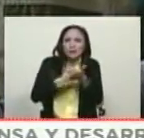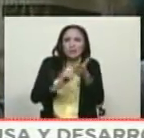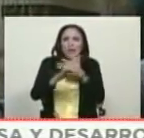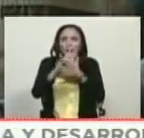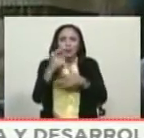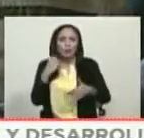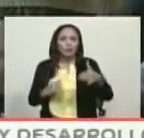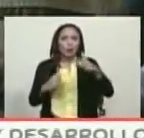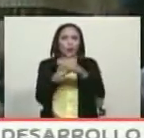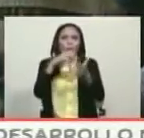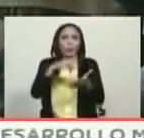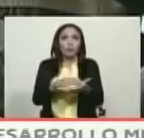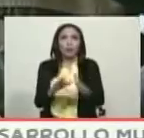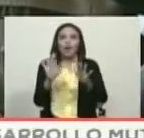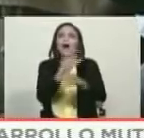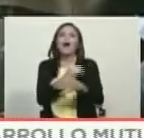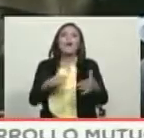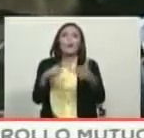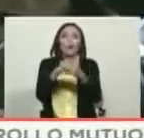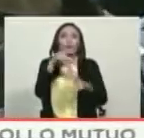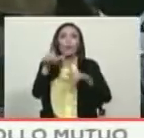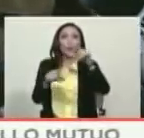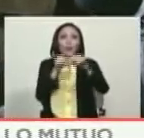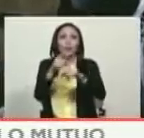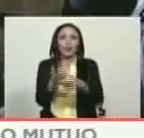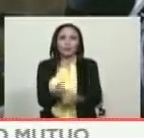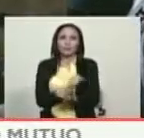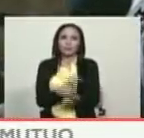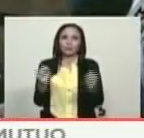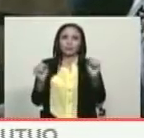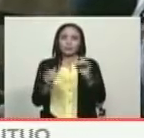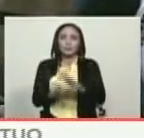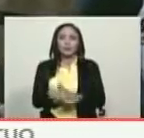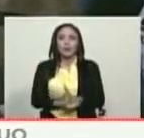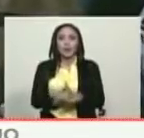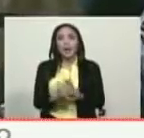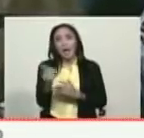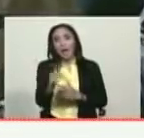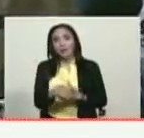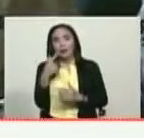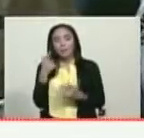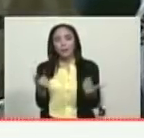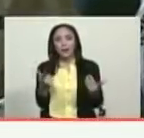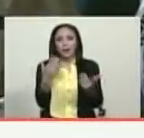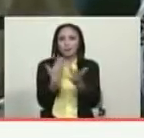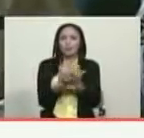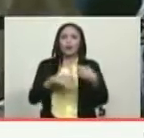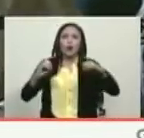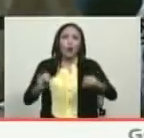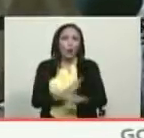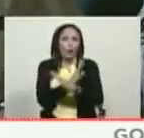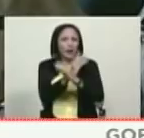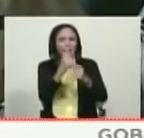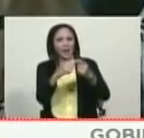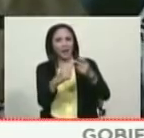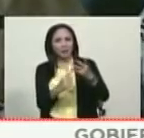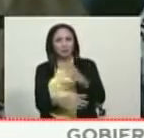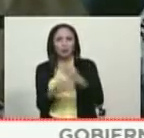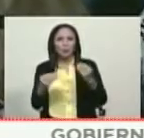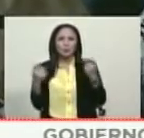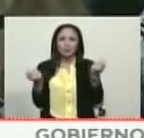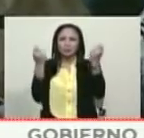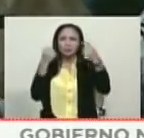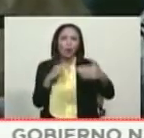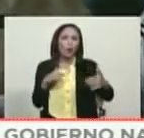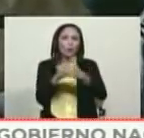un golpe de estado el golpe twitter o el golpe 30 y el golpe también del reconocimiento de la oea de tal a juan huelga como